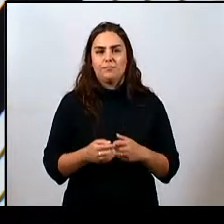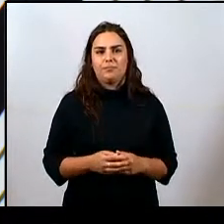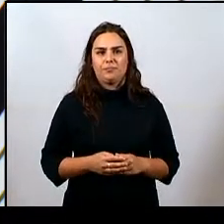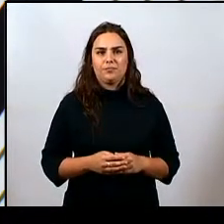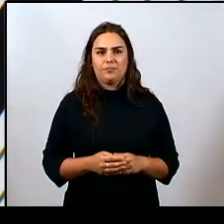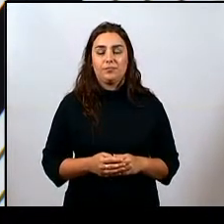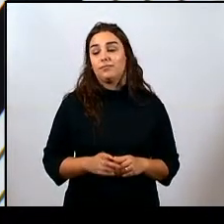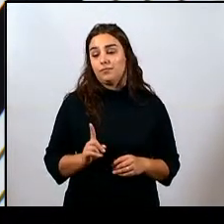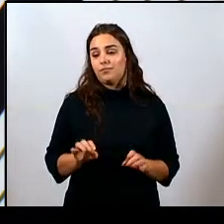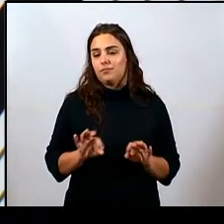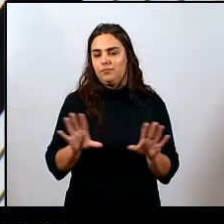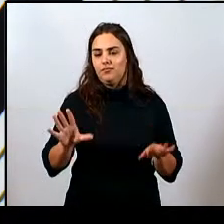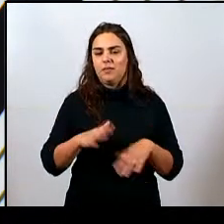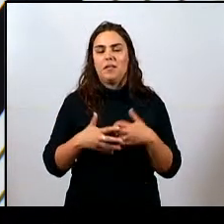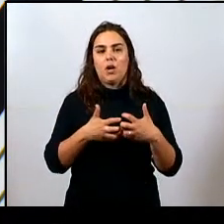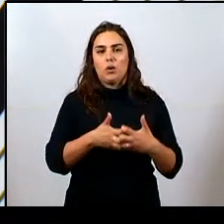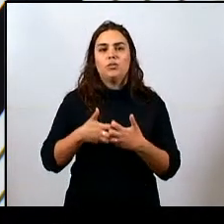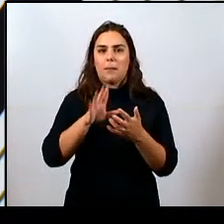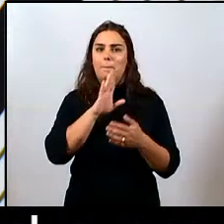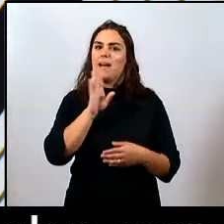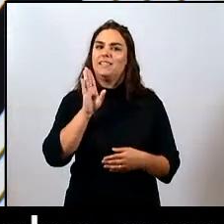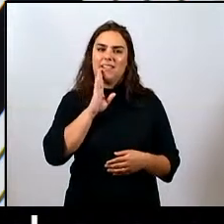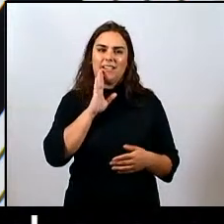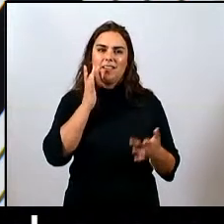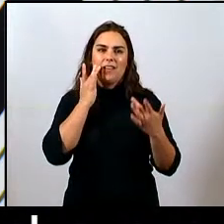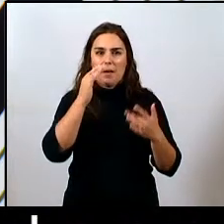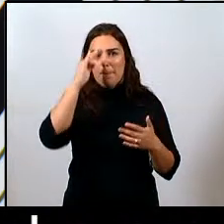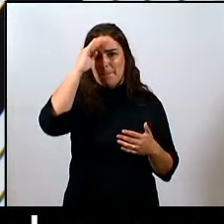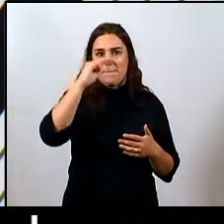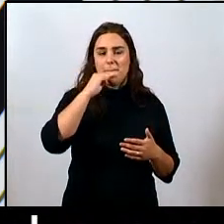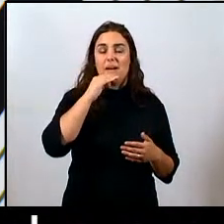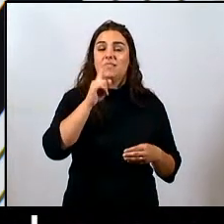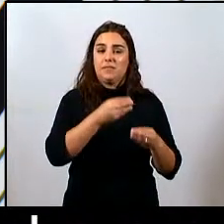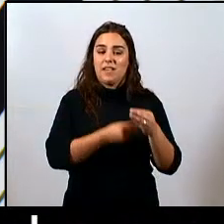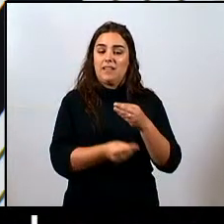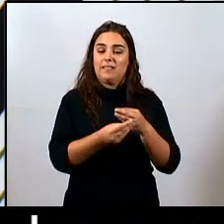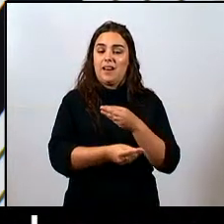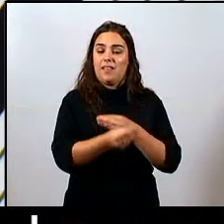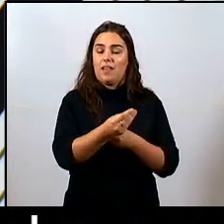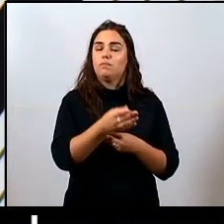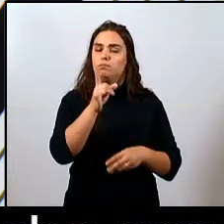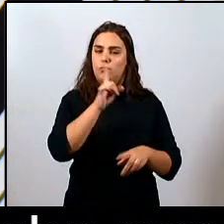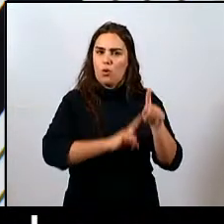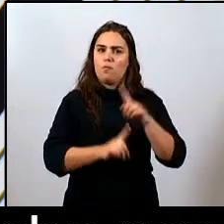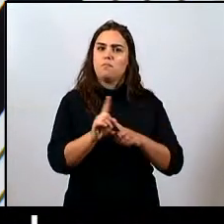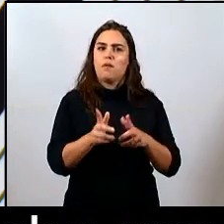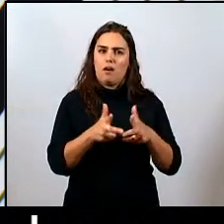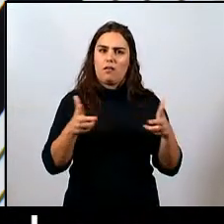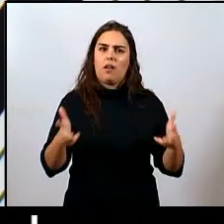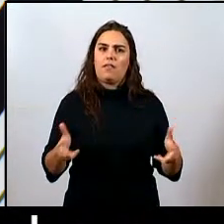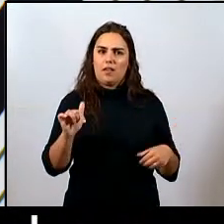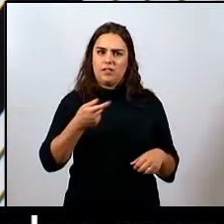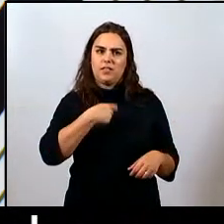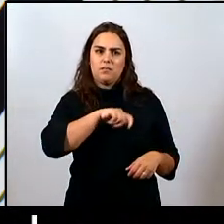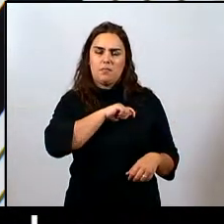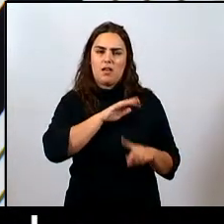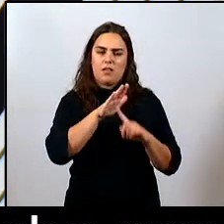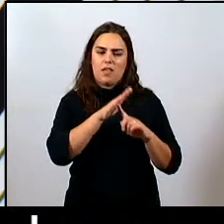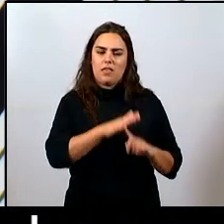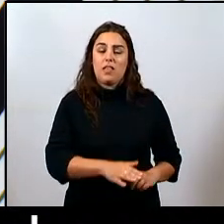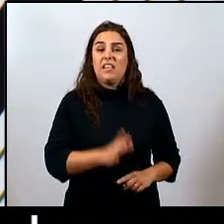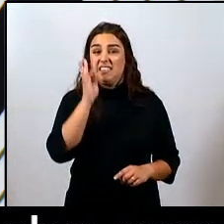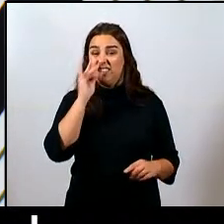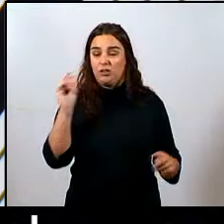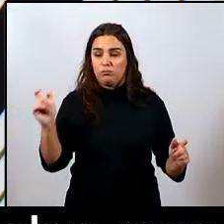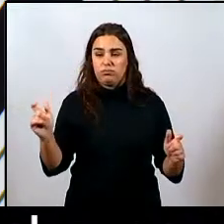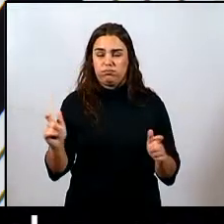y por tanto, la lucha por la maternidad, paternidad y la natalidad, que es otro de los grandes problemas que en España se han abandonado. Cada vez tenemos menos niños,